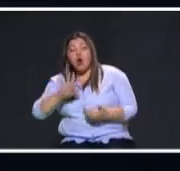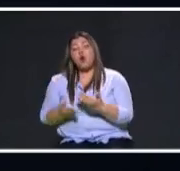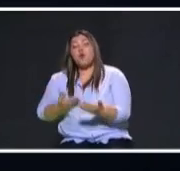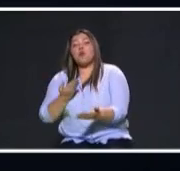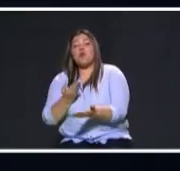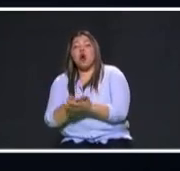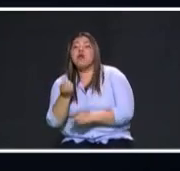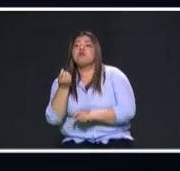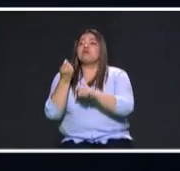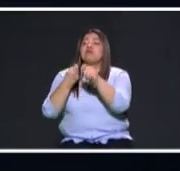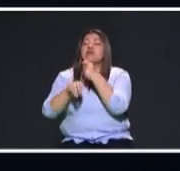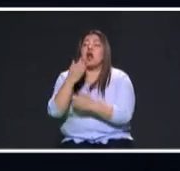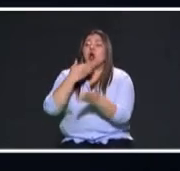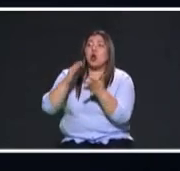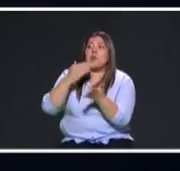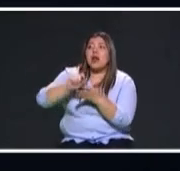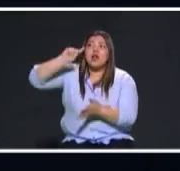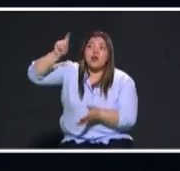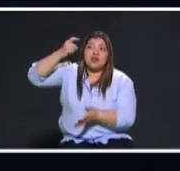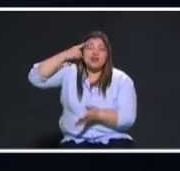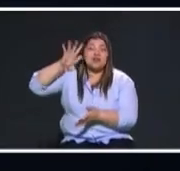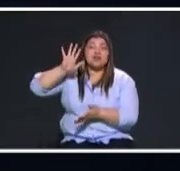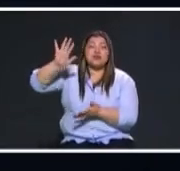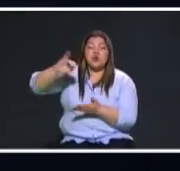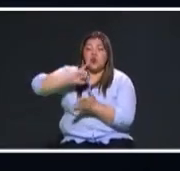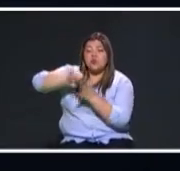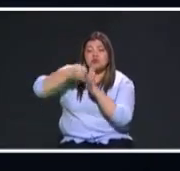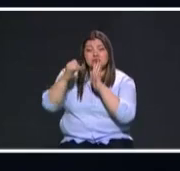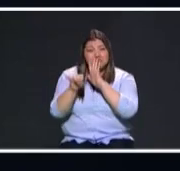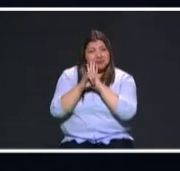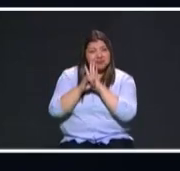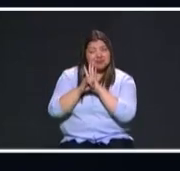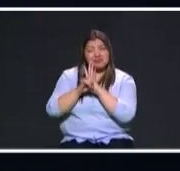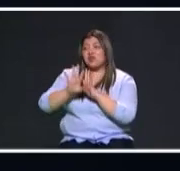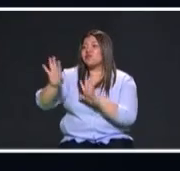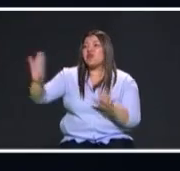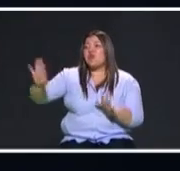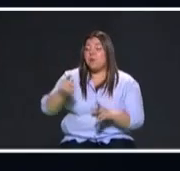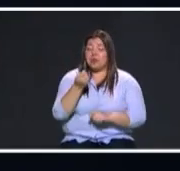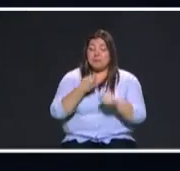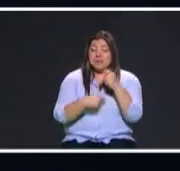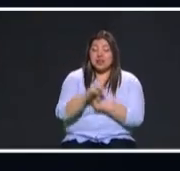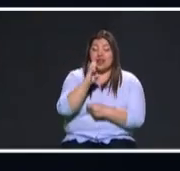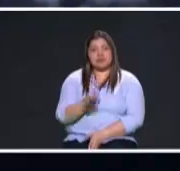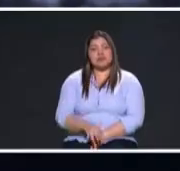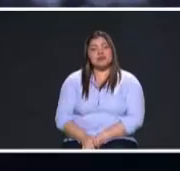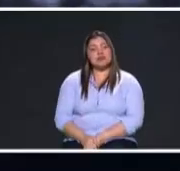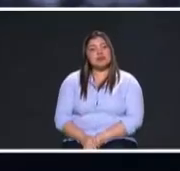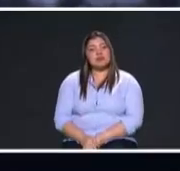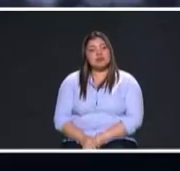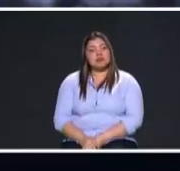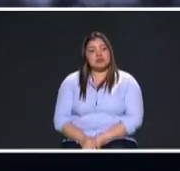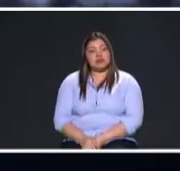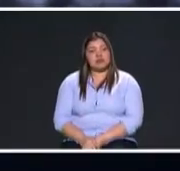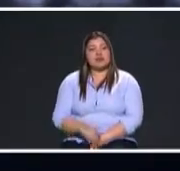disque comprarle a la gobernación la parte que tiene ellos desvirtuando no ppm no se vende ni una sola acción he